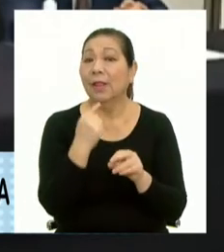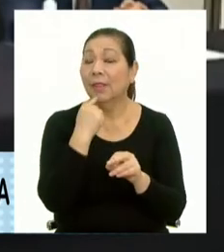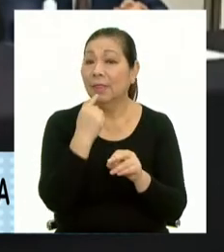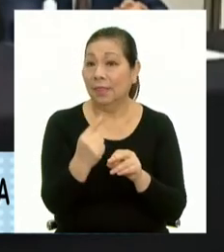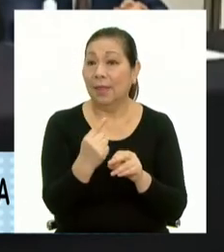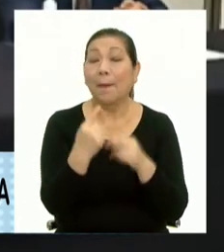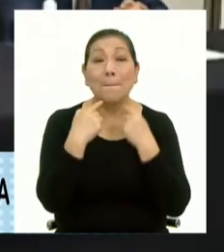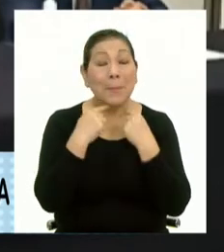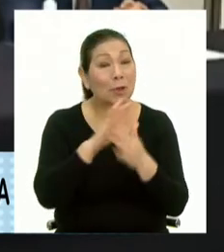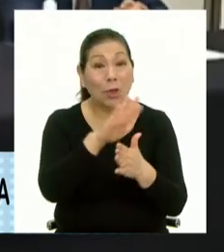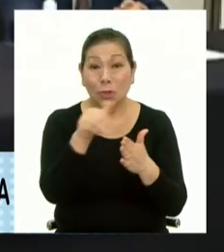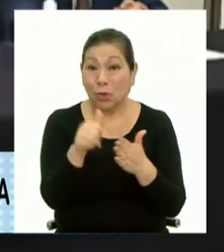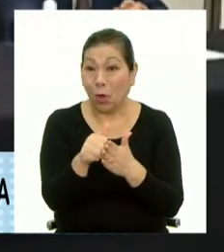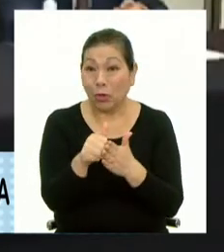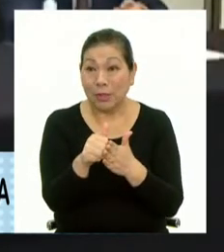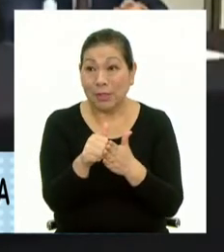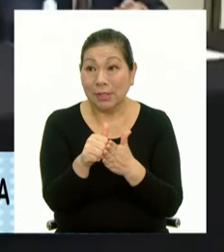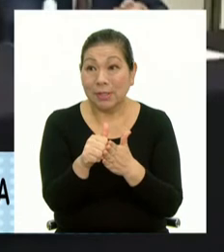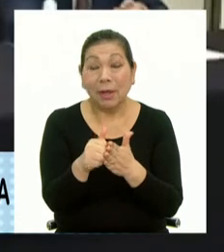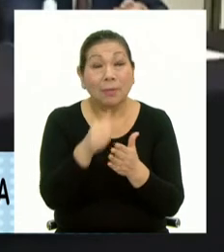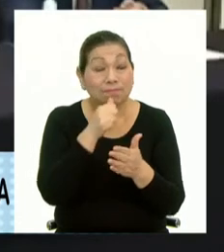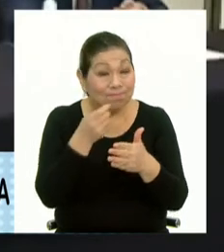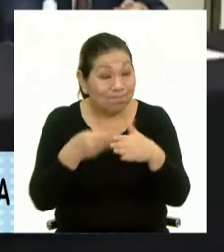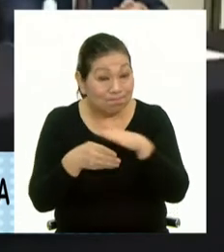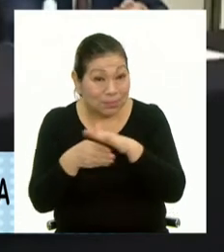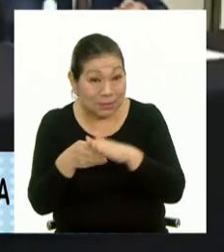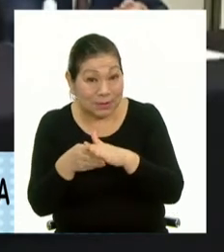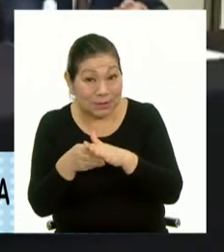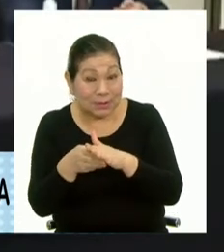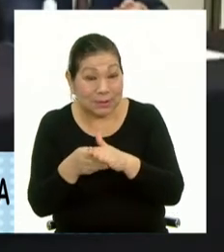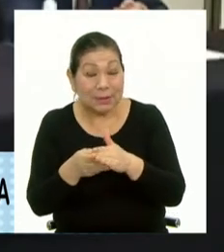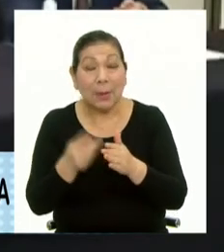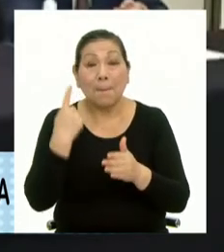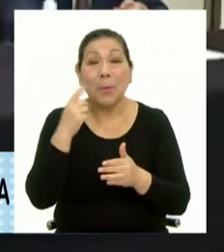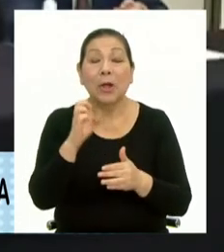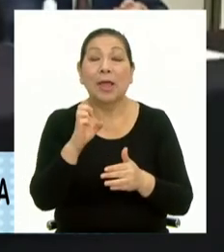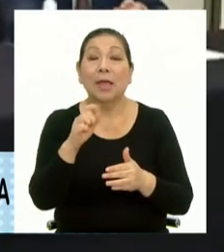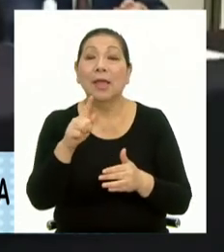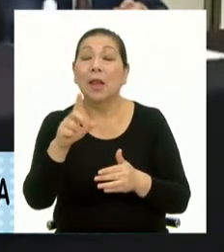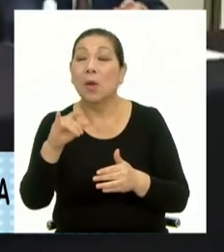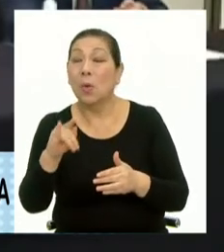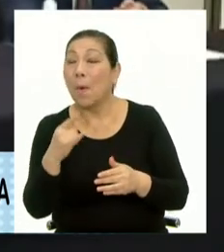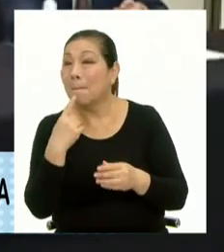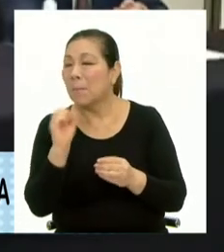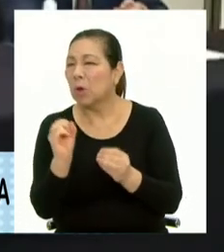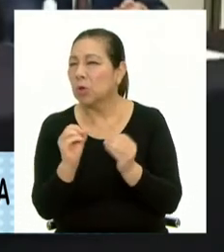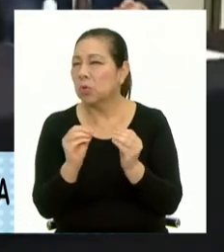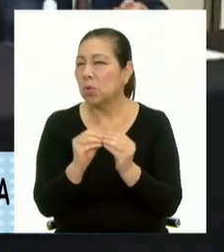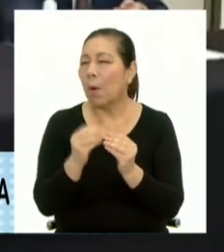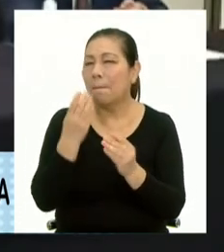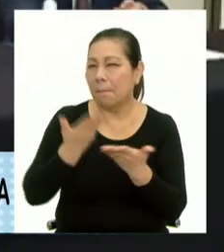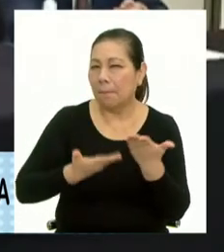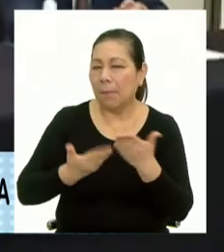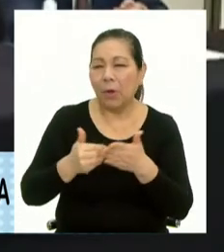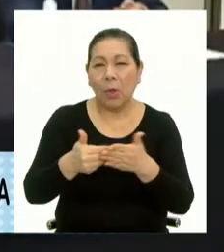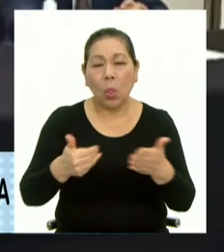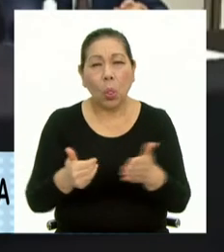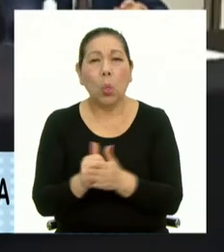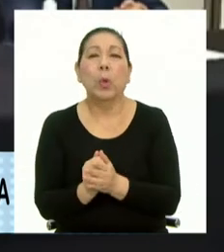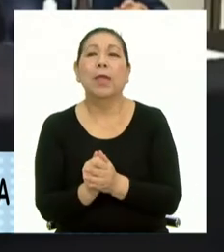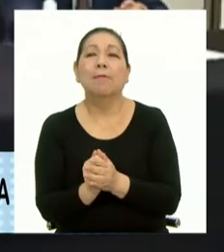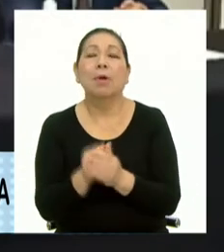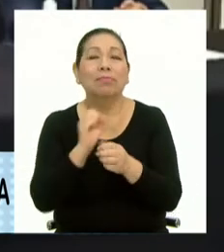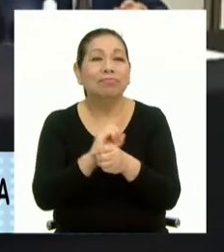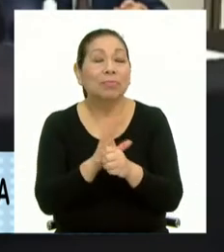que la pérdida total del capital y reserva cooperativa experimentada por AELUCOP se ha producido por operaciones anteriores a la